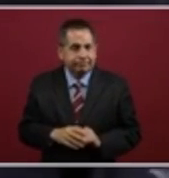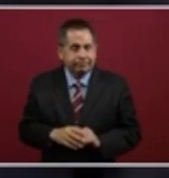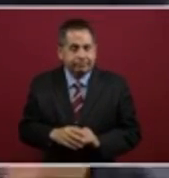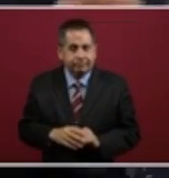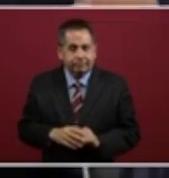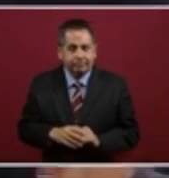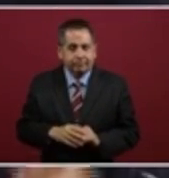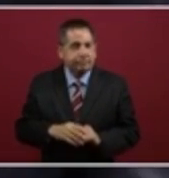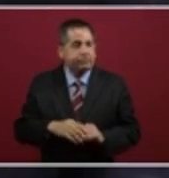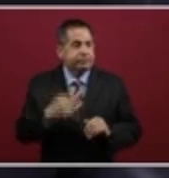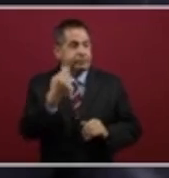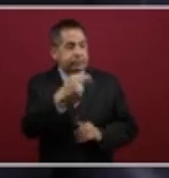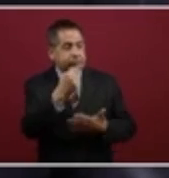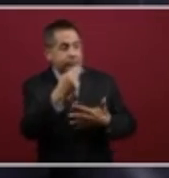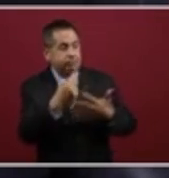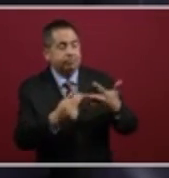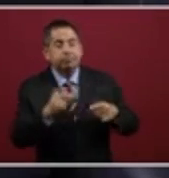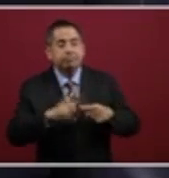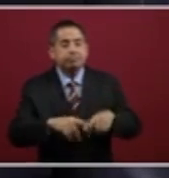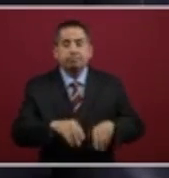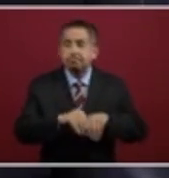se llegara a saber,